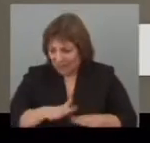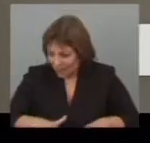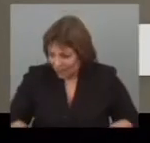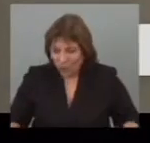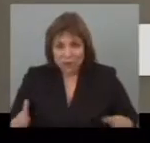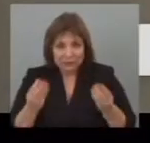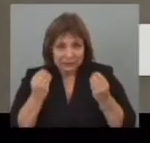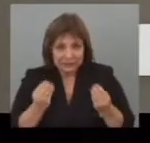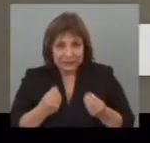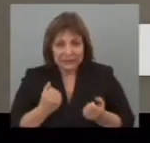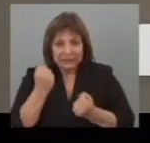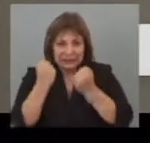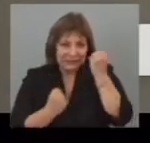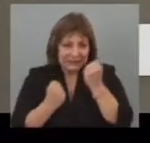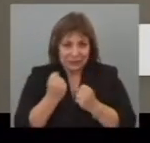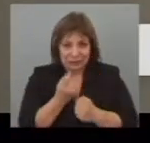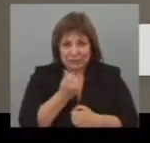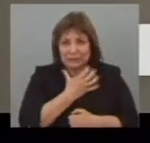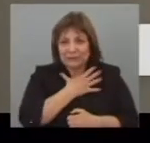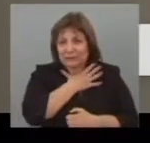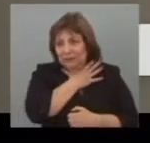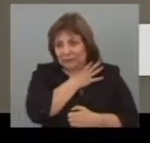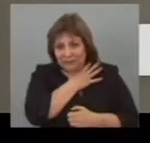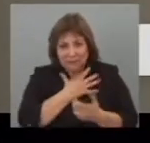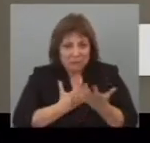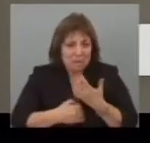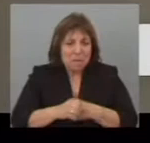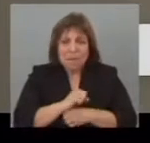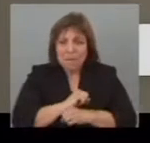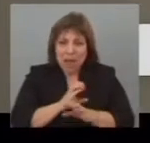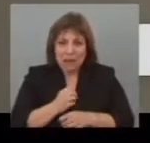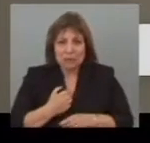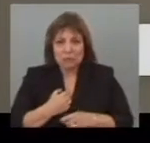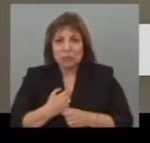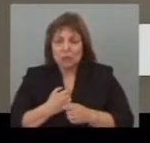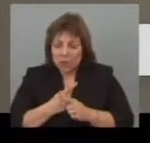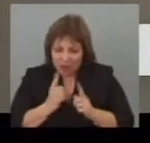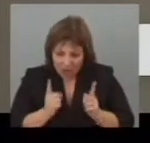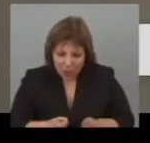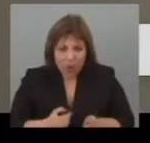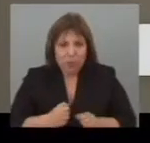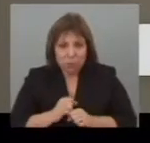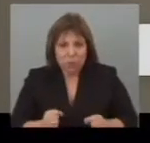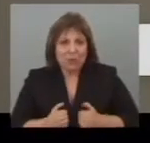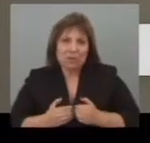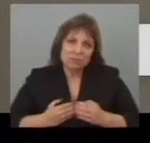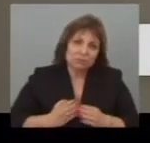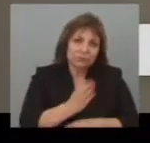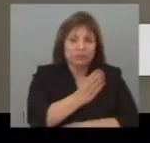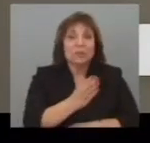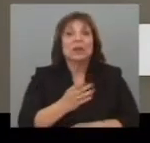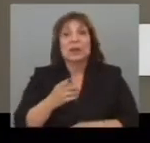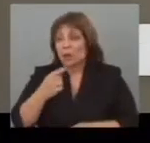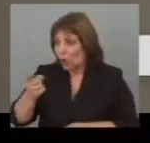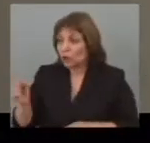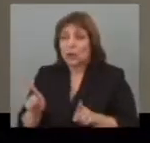una situación económica de miércoles, si yo pude, otras también pueden. Y yo